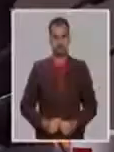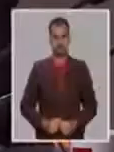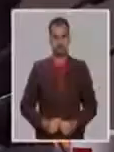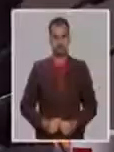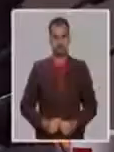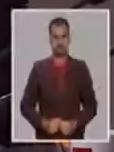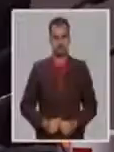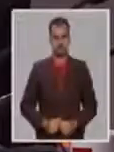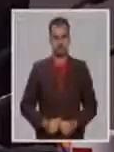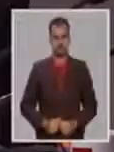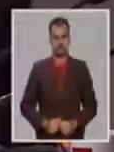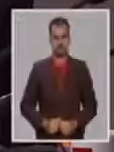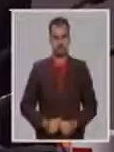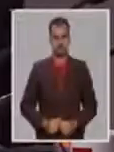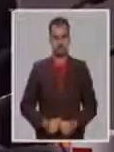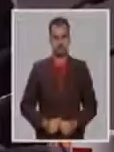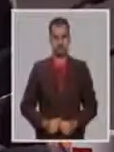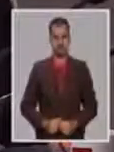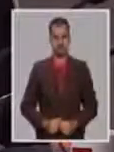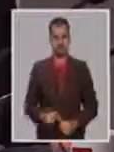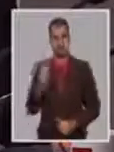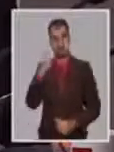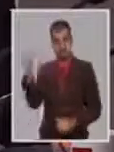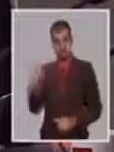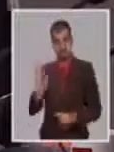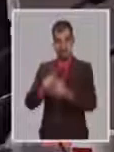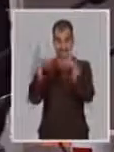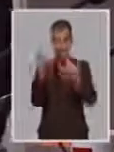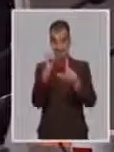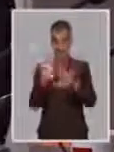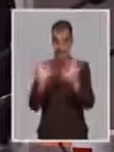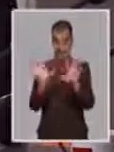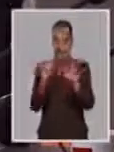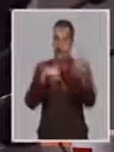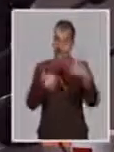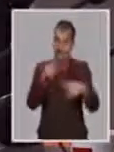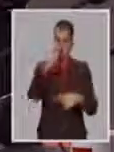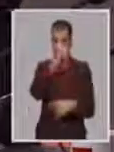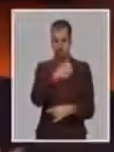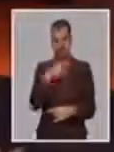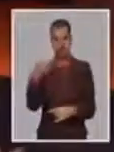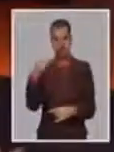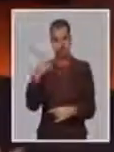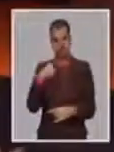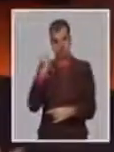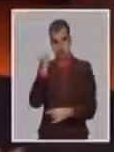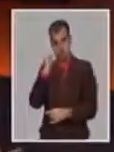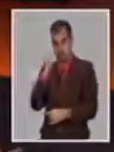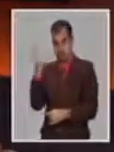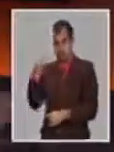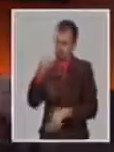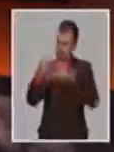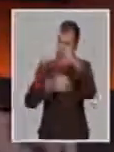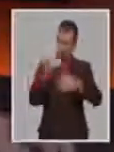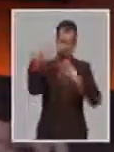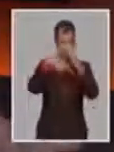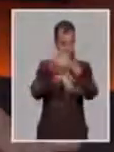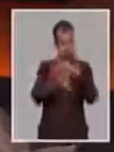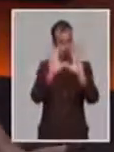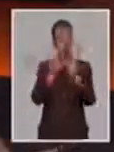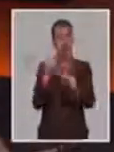Bueno, lo que hemos visto en este material nos lo vamos a validar ahora. La investigadora principal de este ensayo clínico, la doctora María Eugenia Toledo Romaní, quien